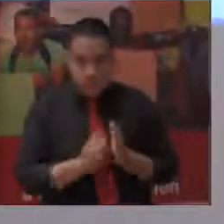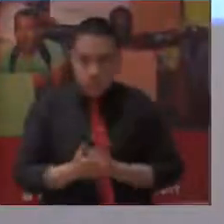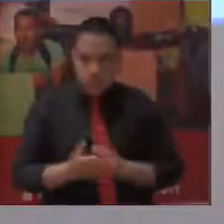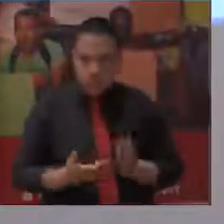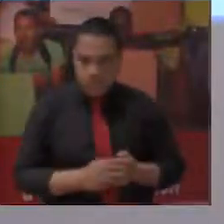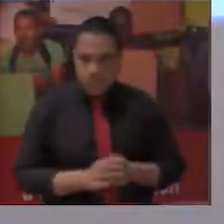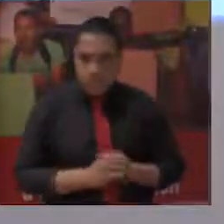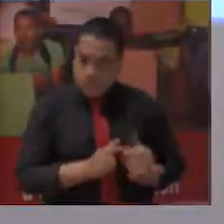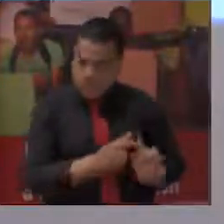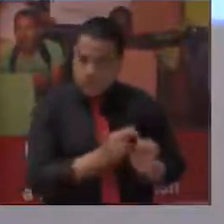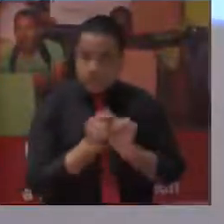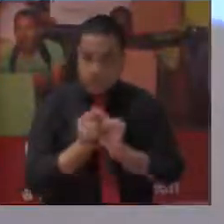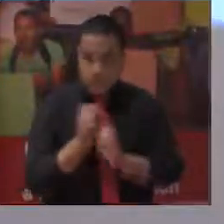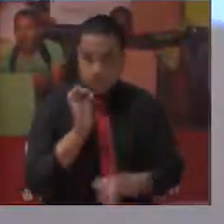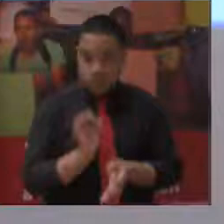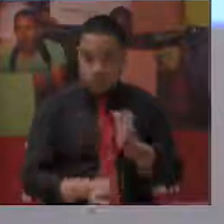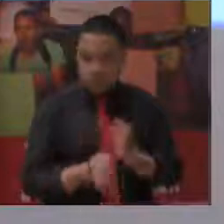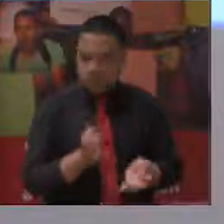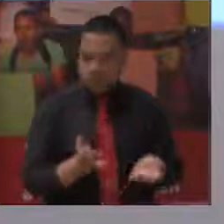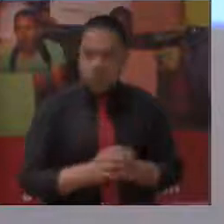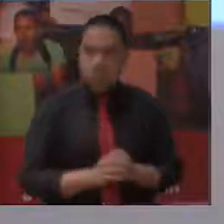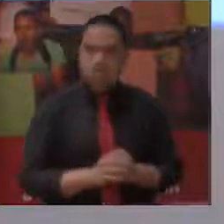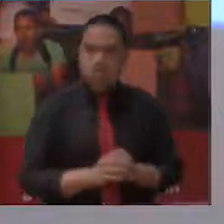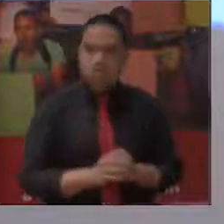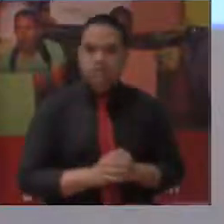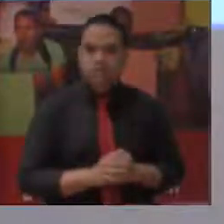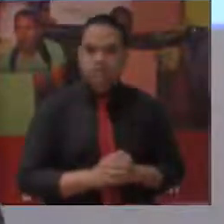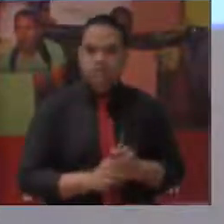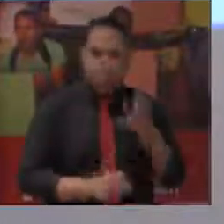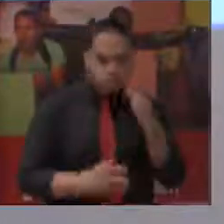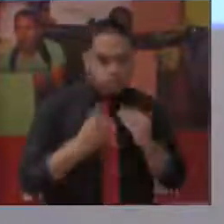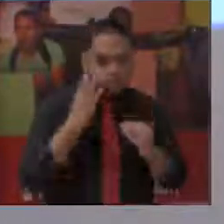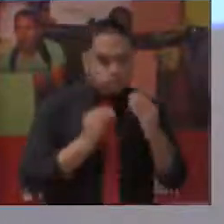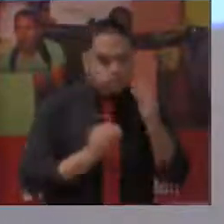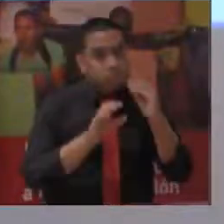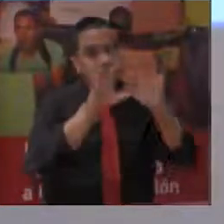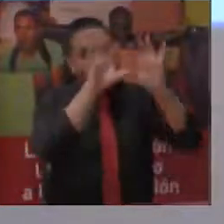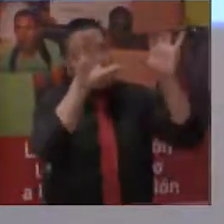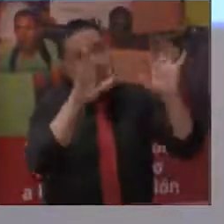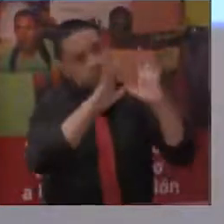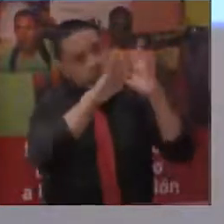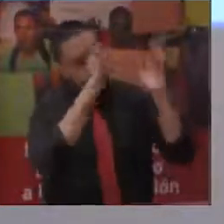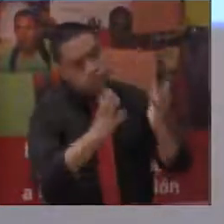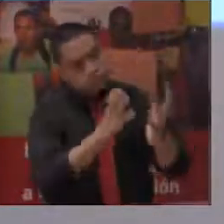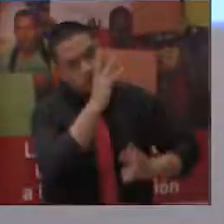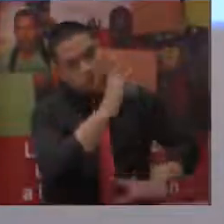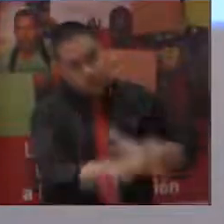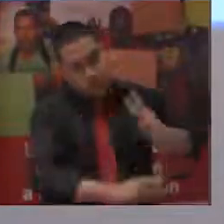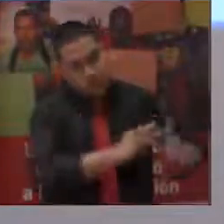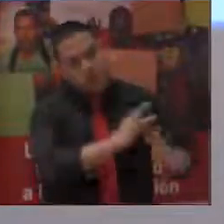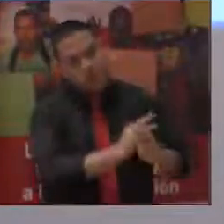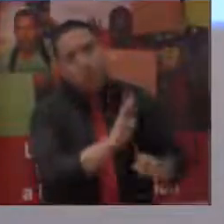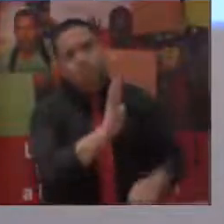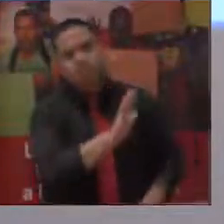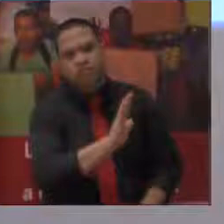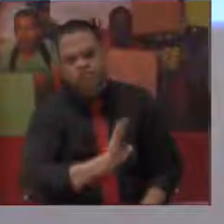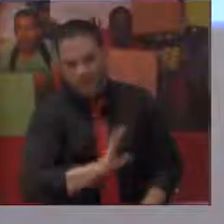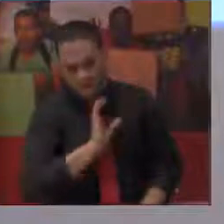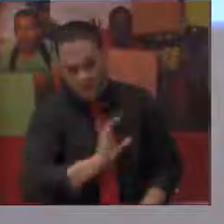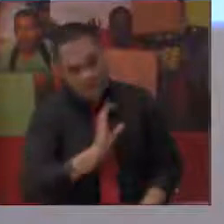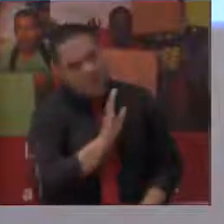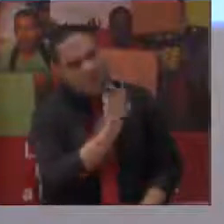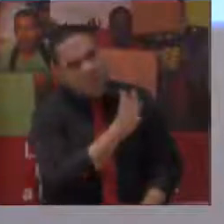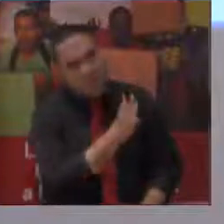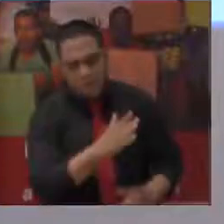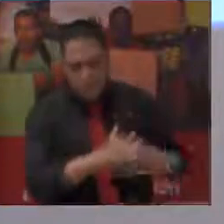razón. Casi todas las experiencias en el mundo se han caracterizado por ser procesos